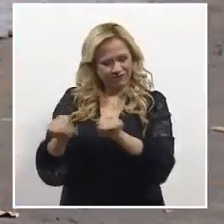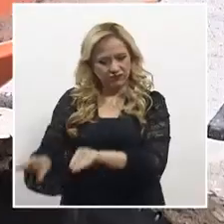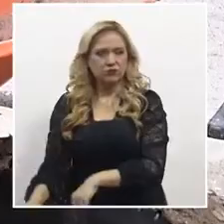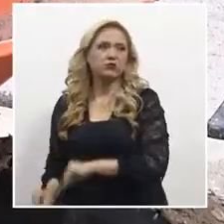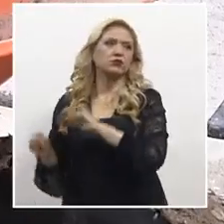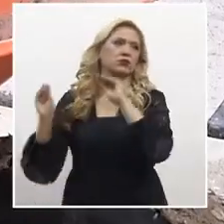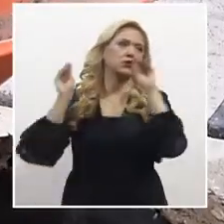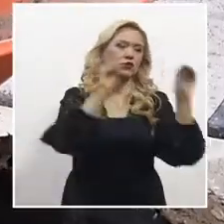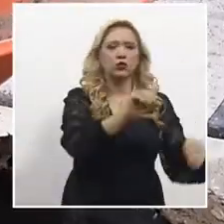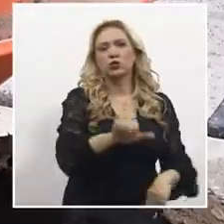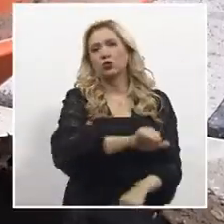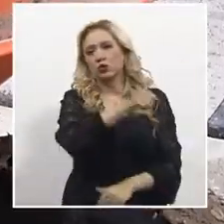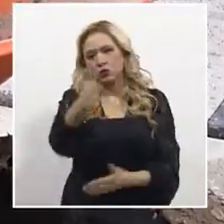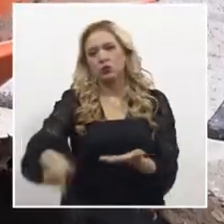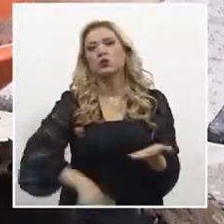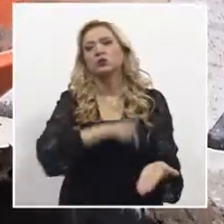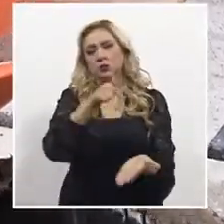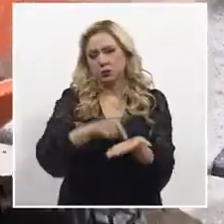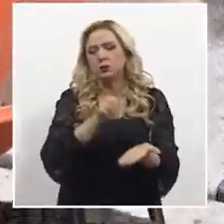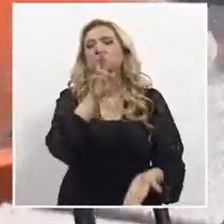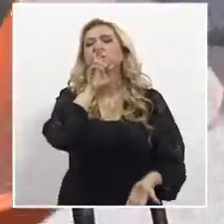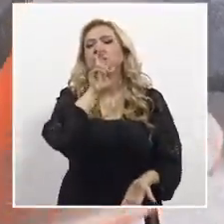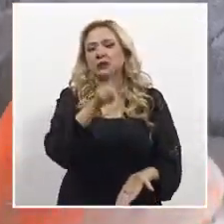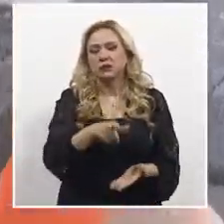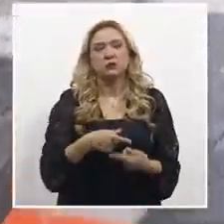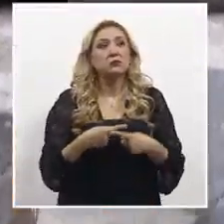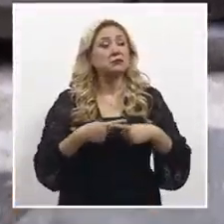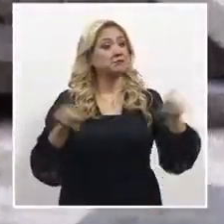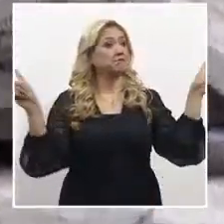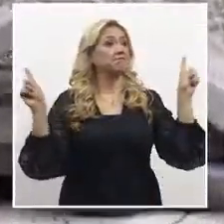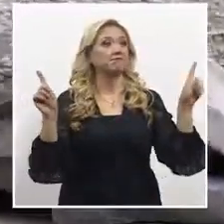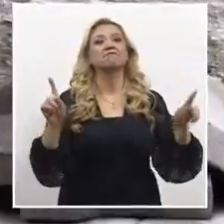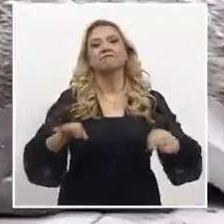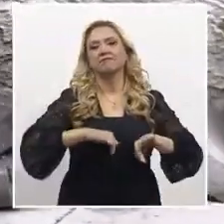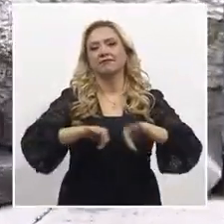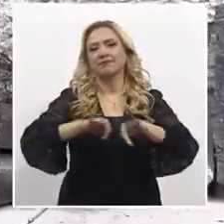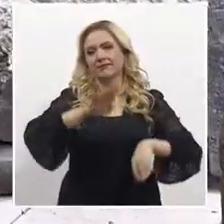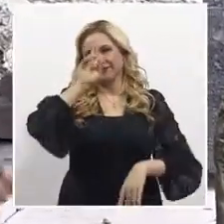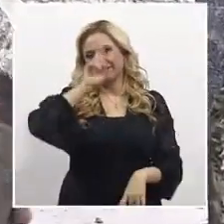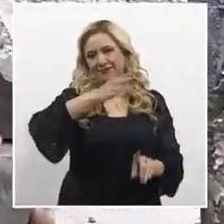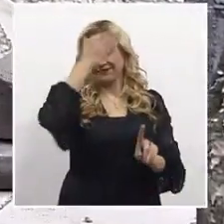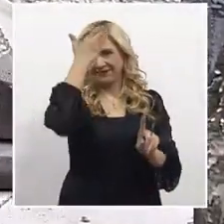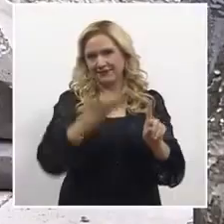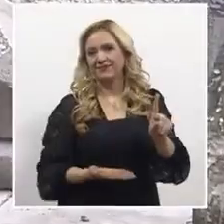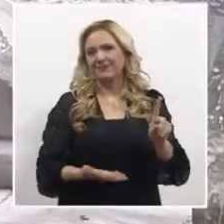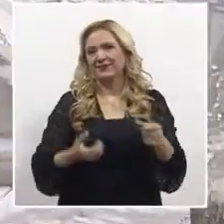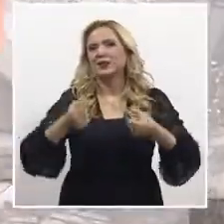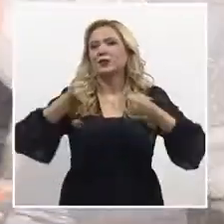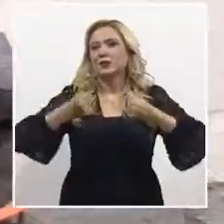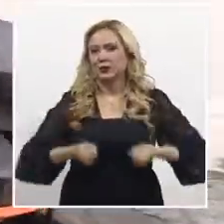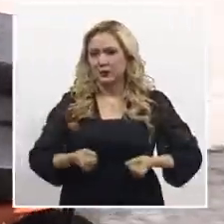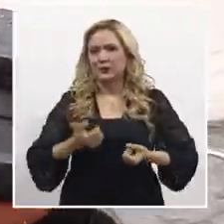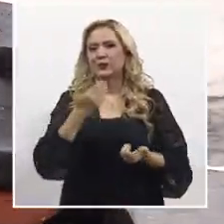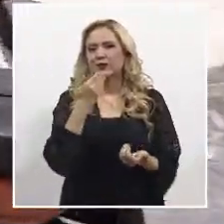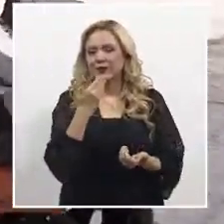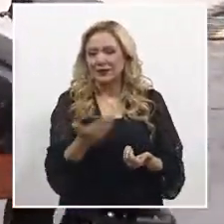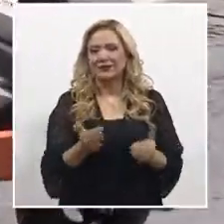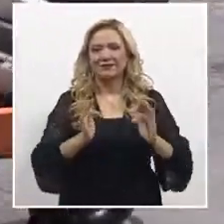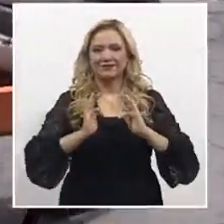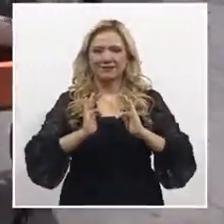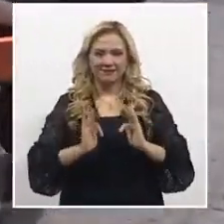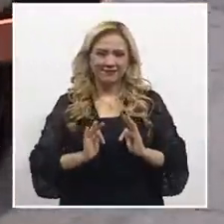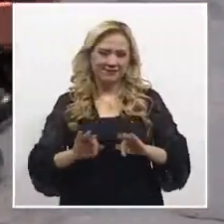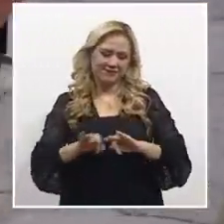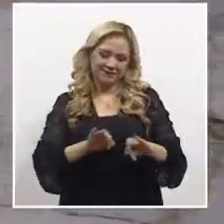denunció. Por el contrario, debe ser ubicada en un lugar propicio para su dignidad personal que garantice su seguridad e integridad durante